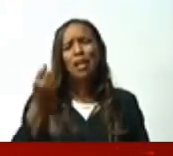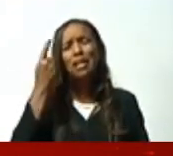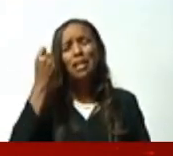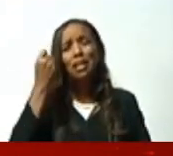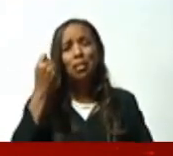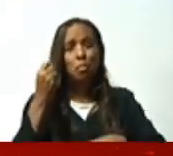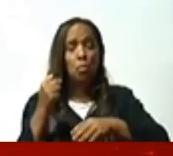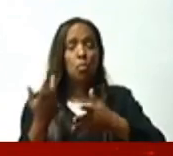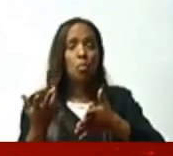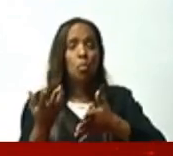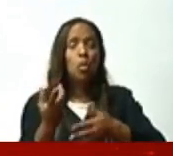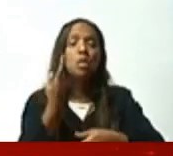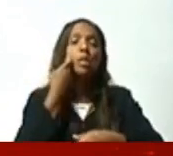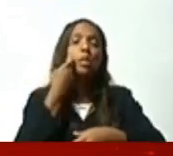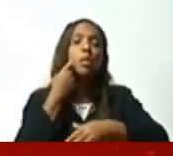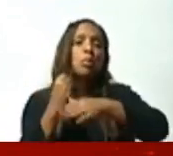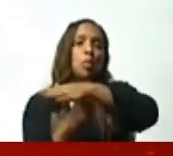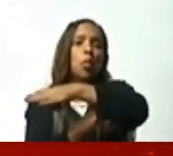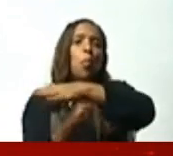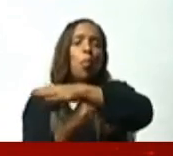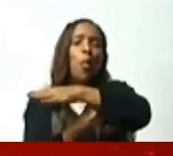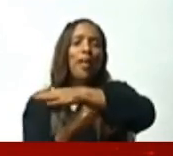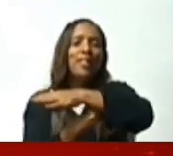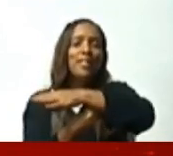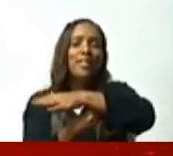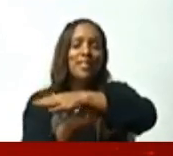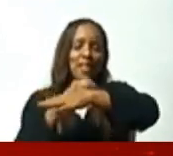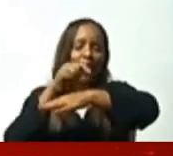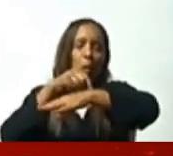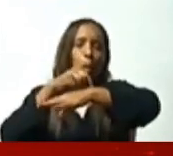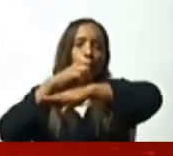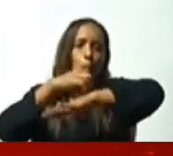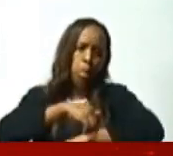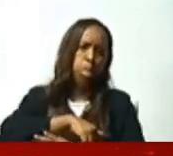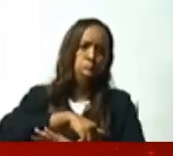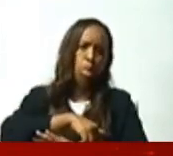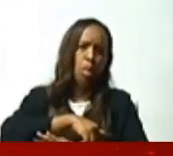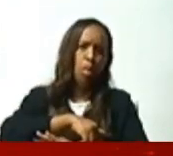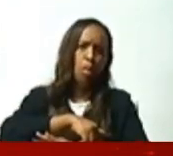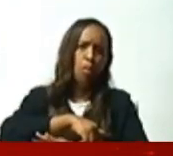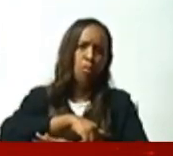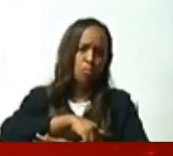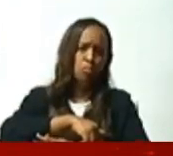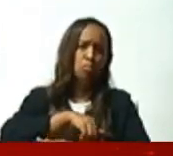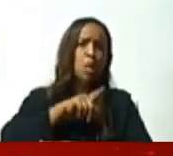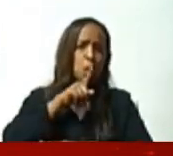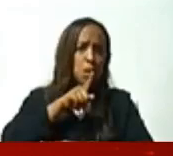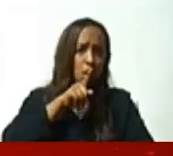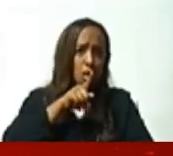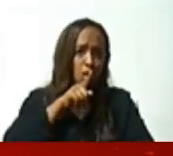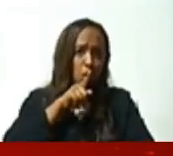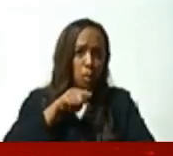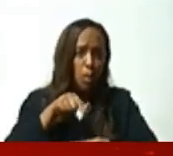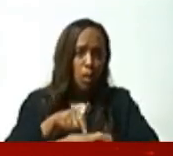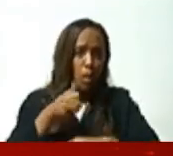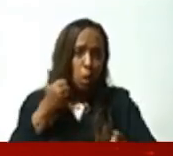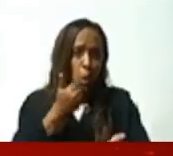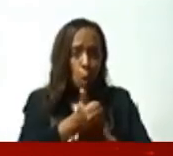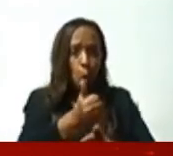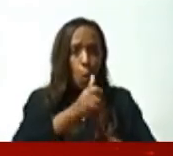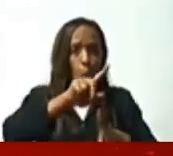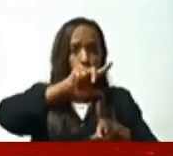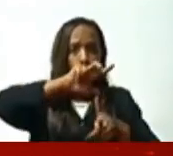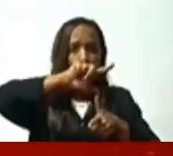ese puente estaba en reconstrucción. Por lo tanto, no se puede atacar el término de que Fiona impactó